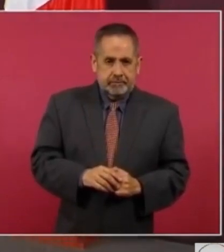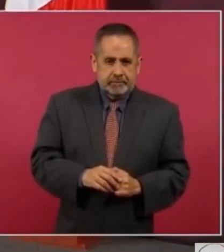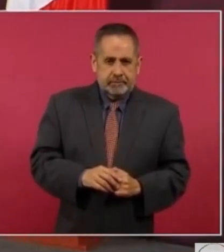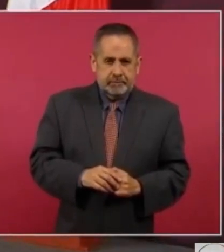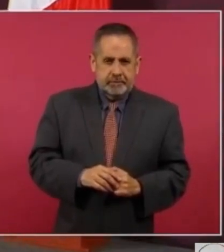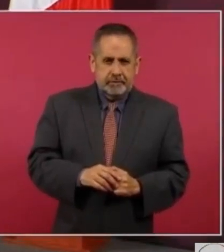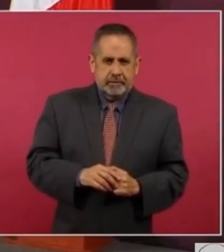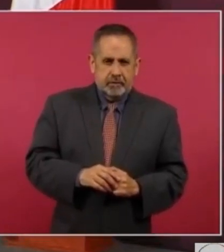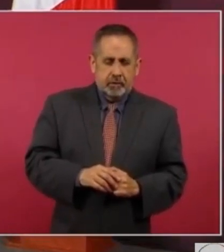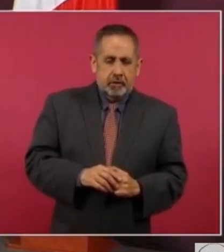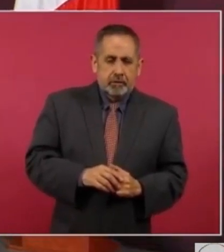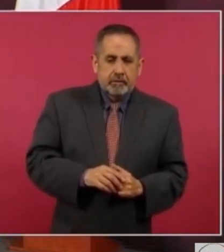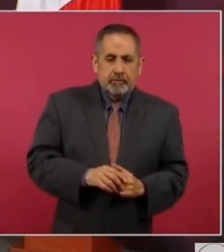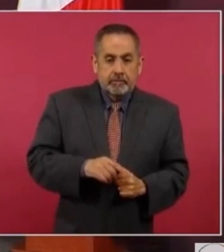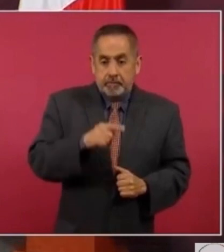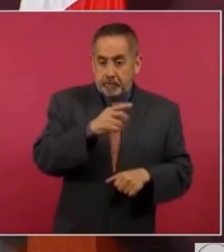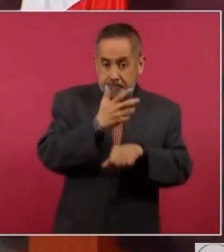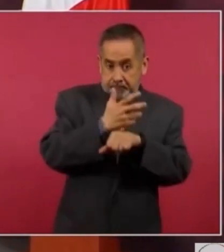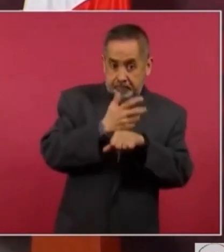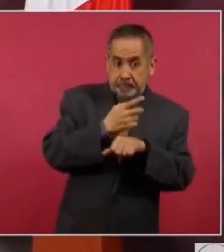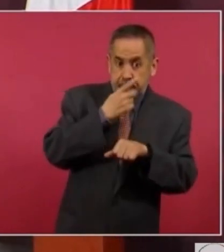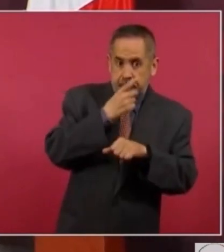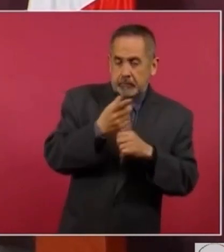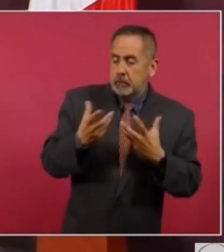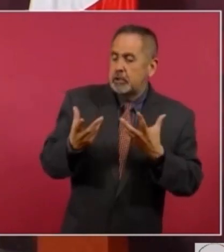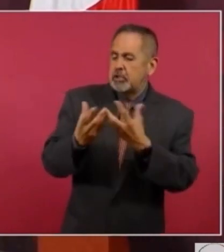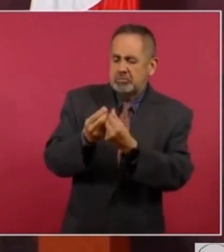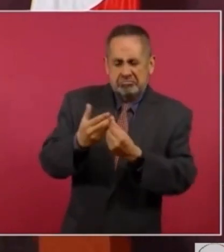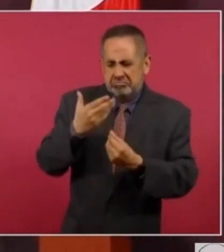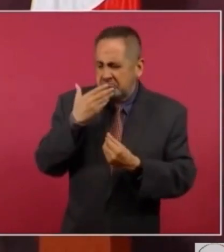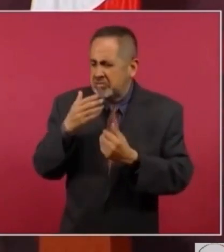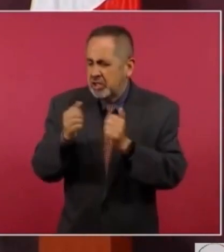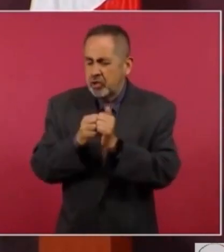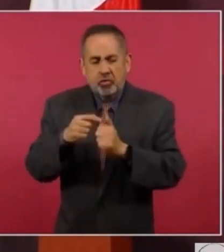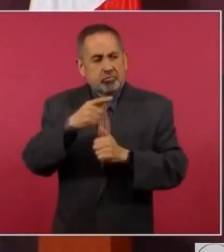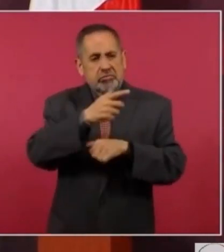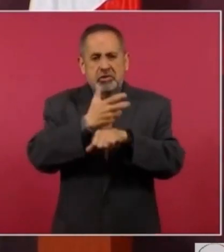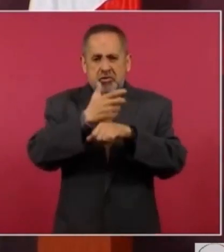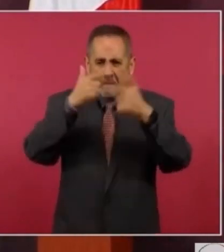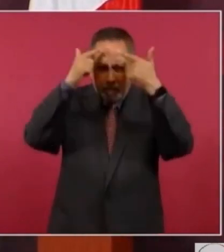una muy buena cooperación con la Marina,